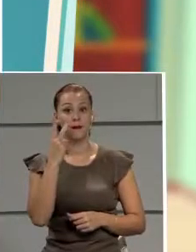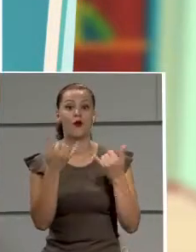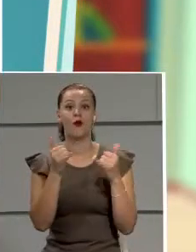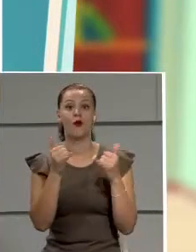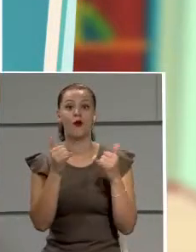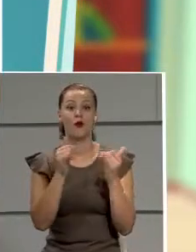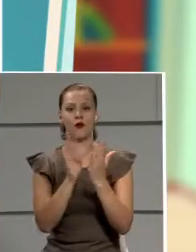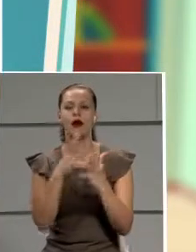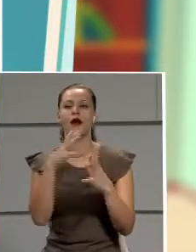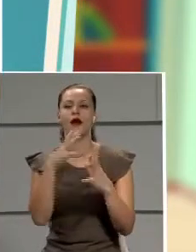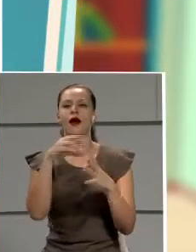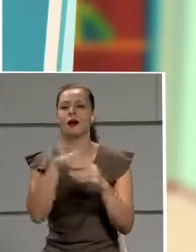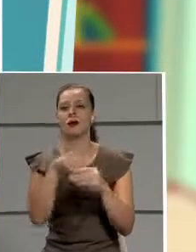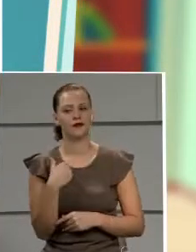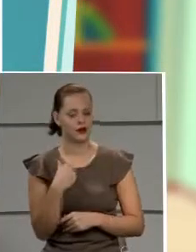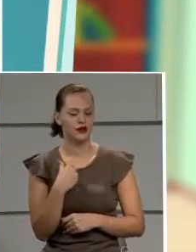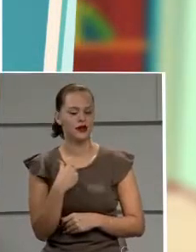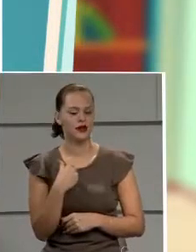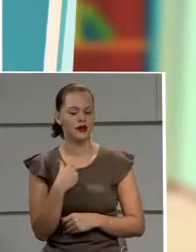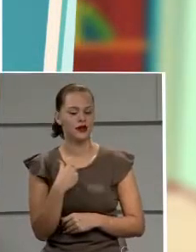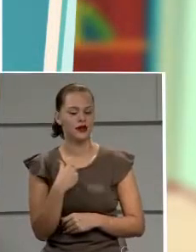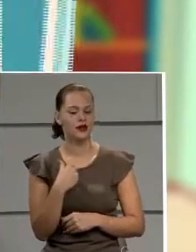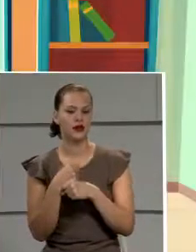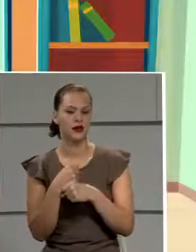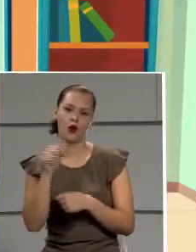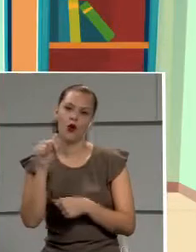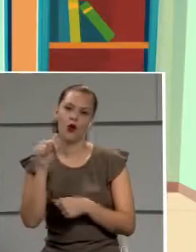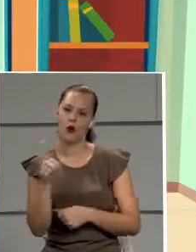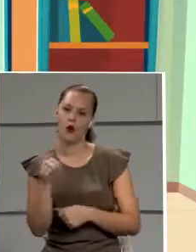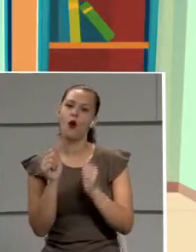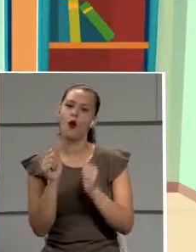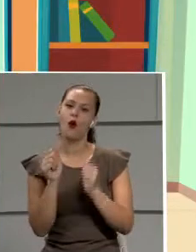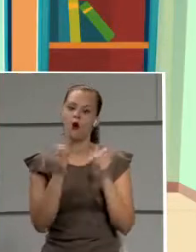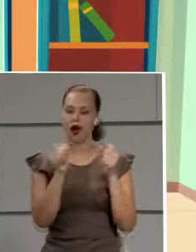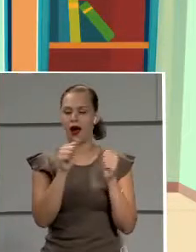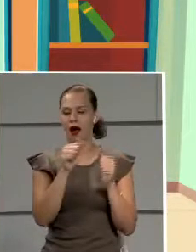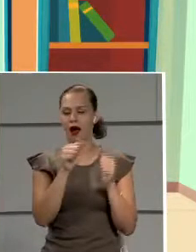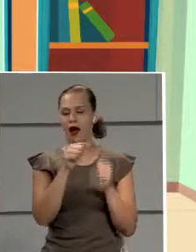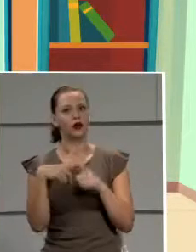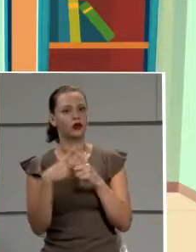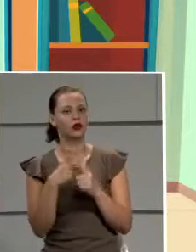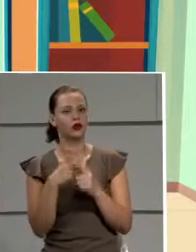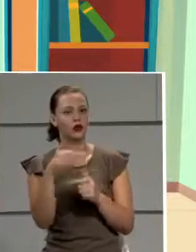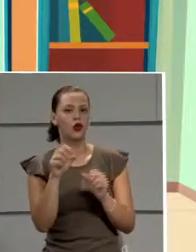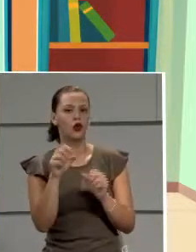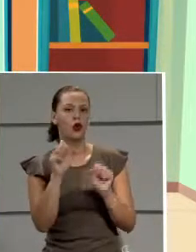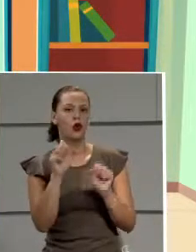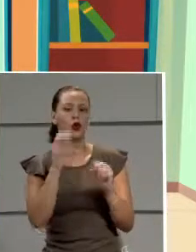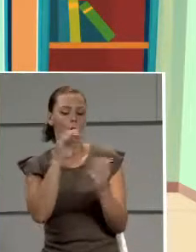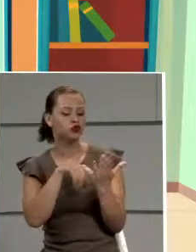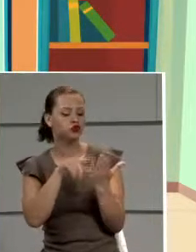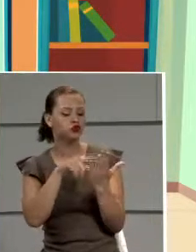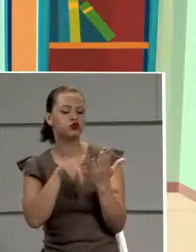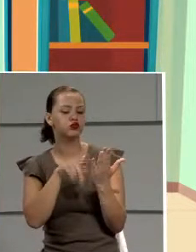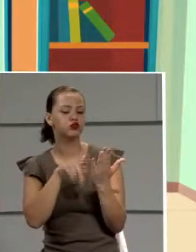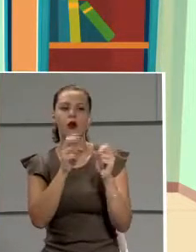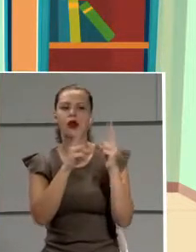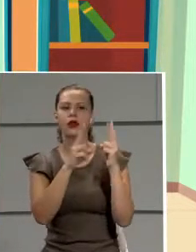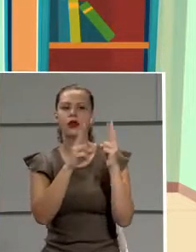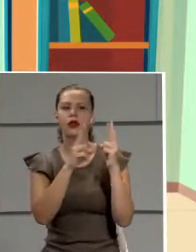a estar lo que contiene. Realizando el día de hoy con la aplicación. Entonces para que ustedes lo busquen, puedan